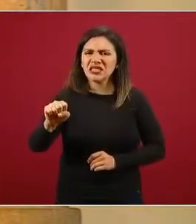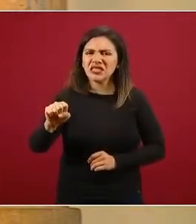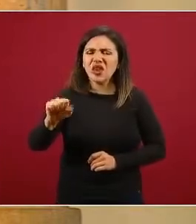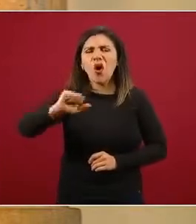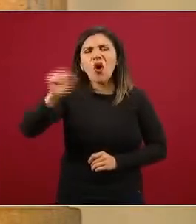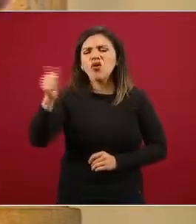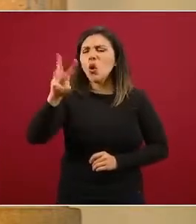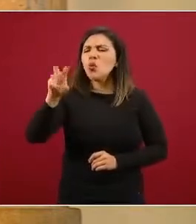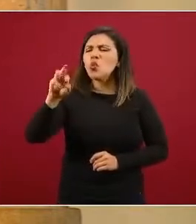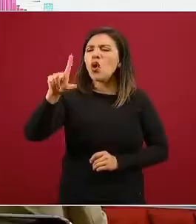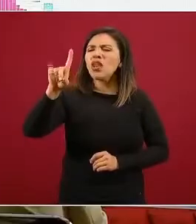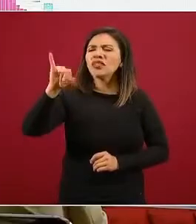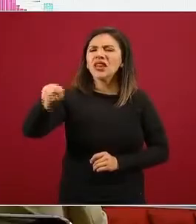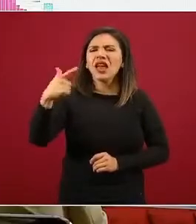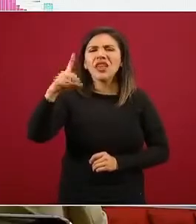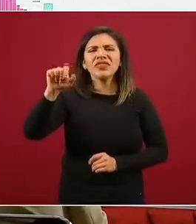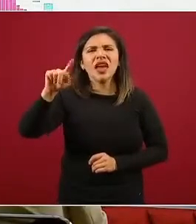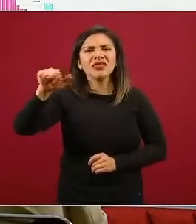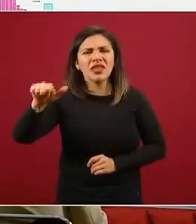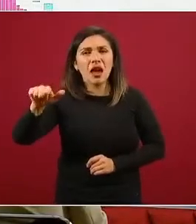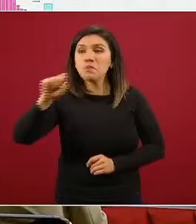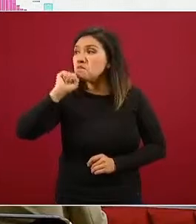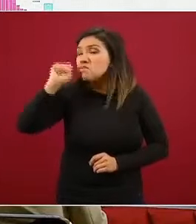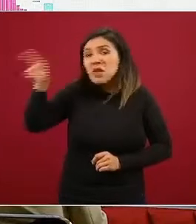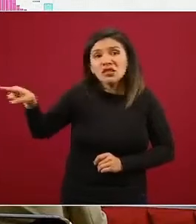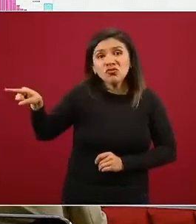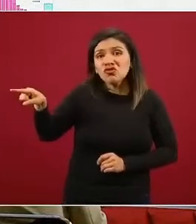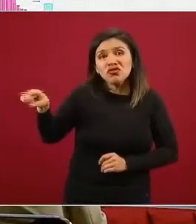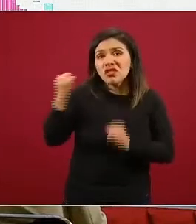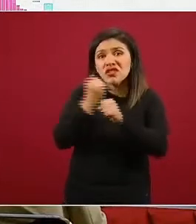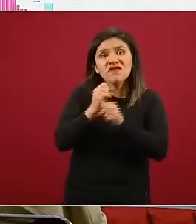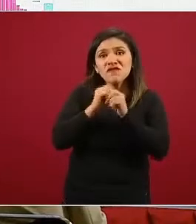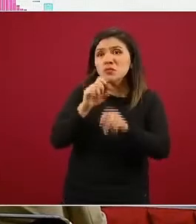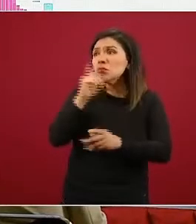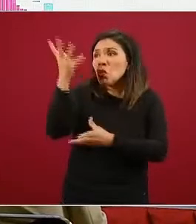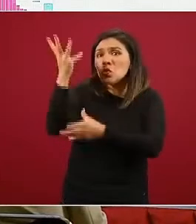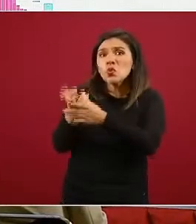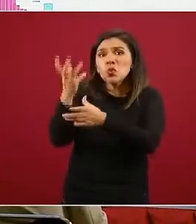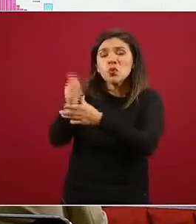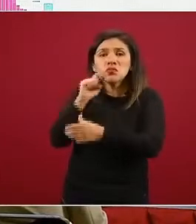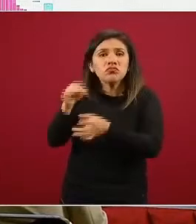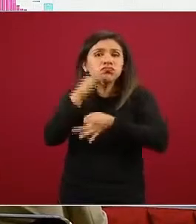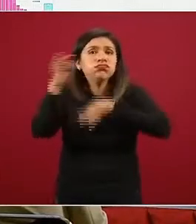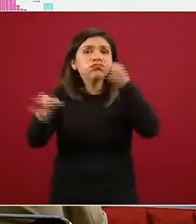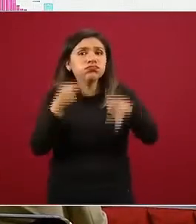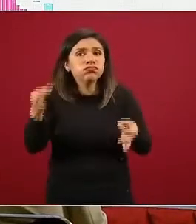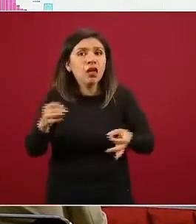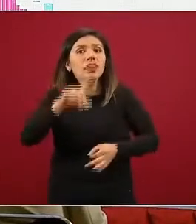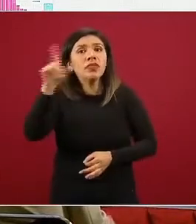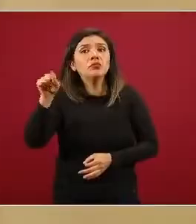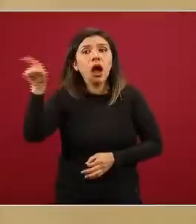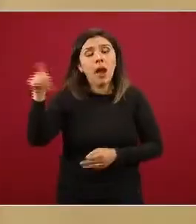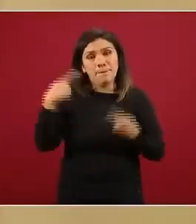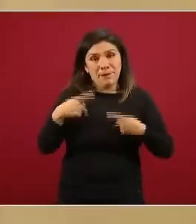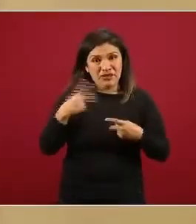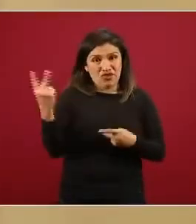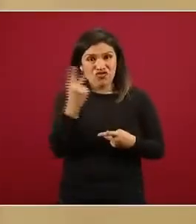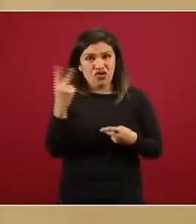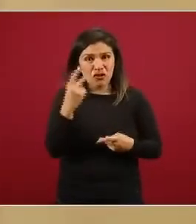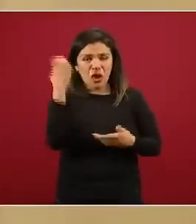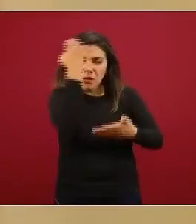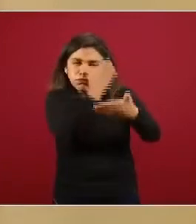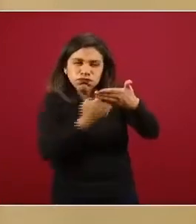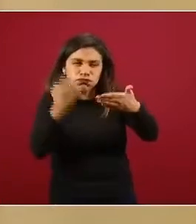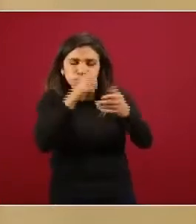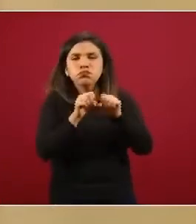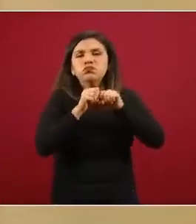Data. Son estos datos. De aquí se descargan esos datos y luego ellos los analizan y los presentan